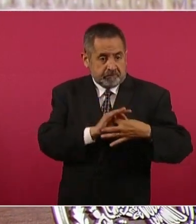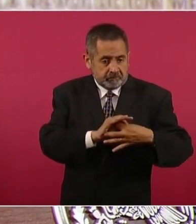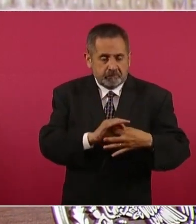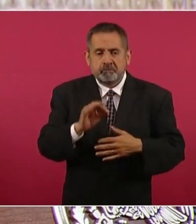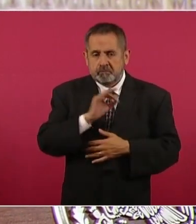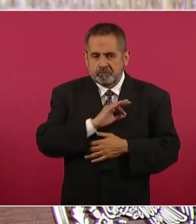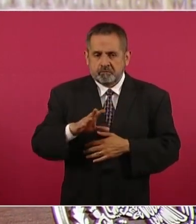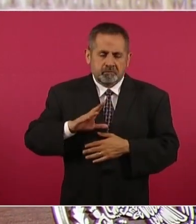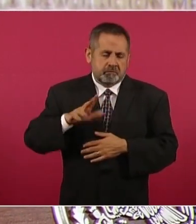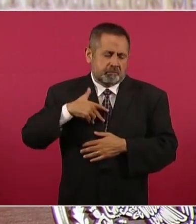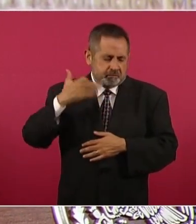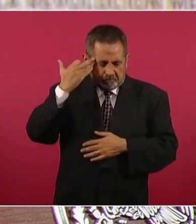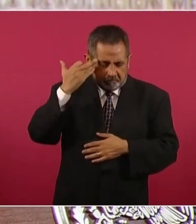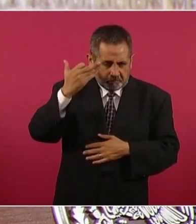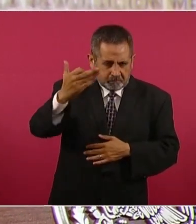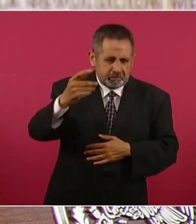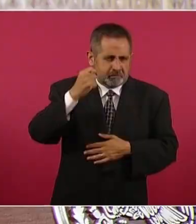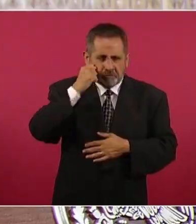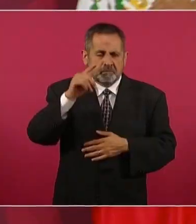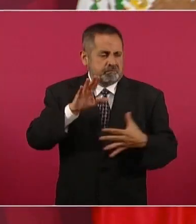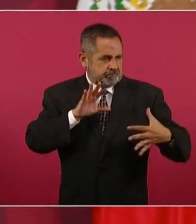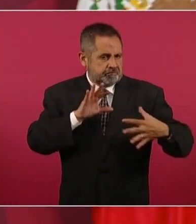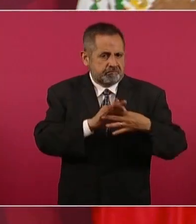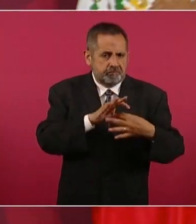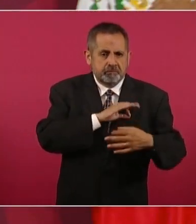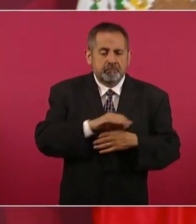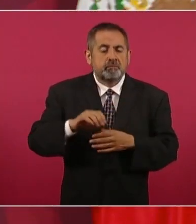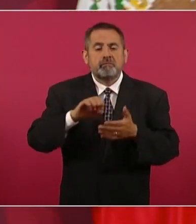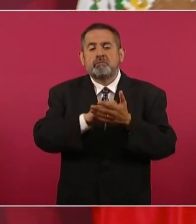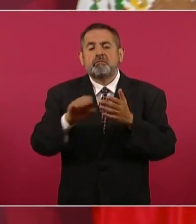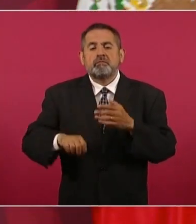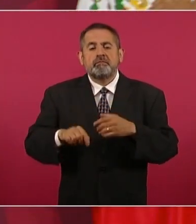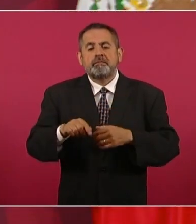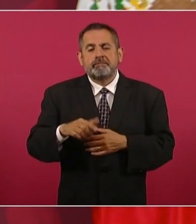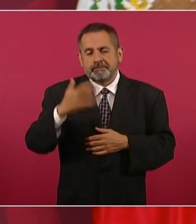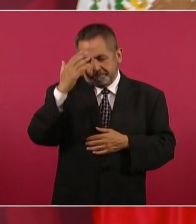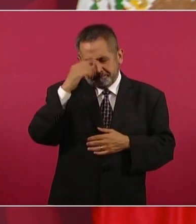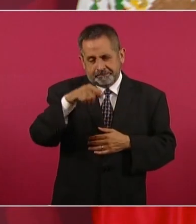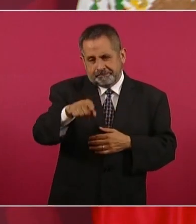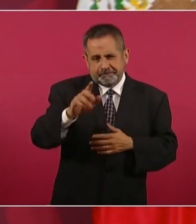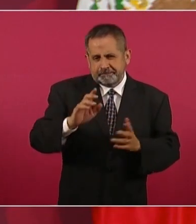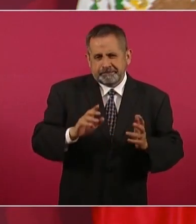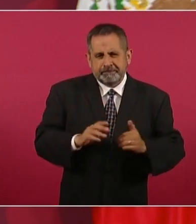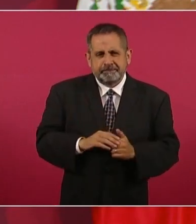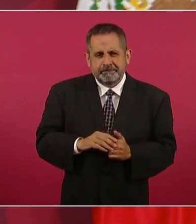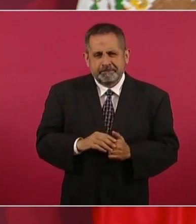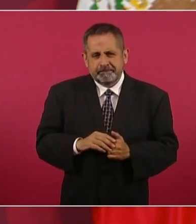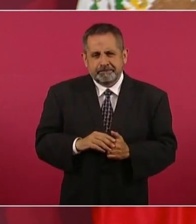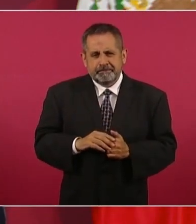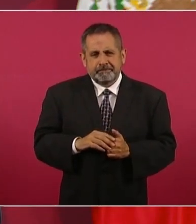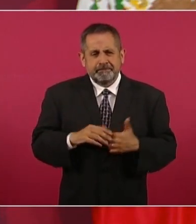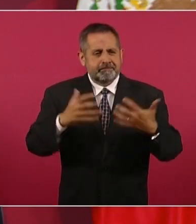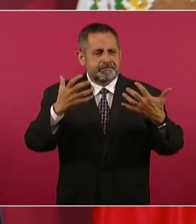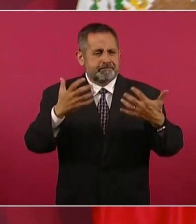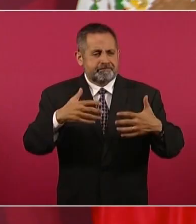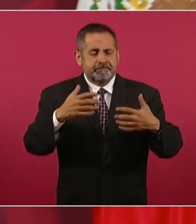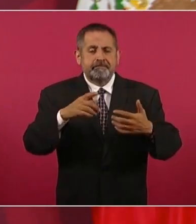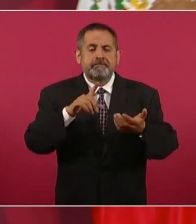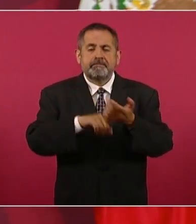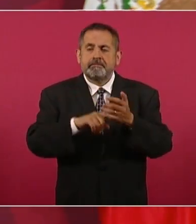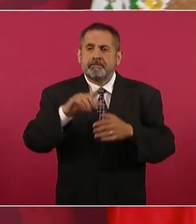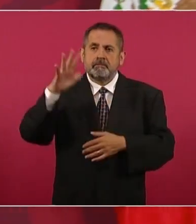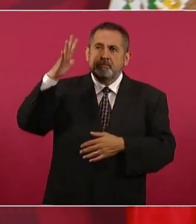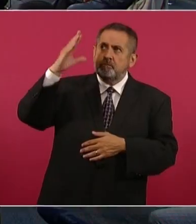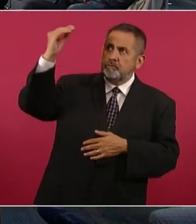aunque lleva tiempo, por ejemplo, una batería de plantas solares en